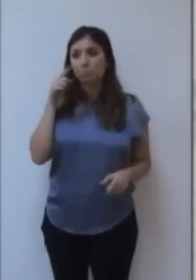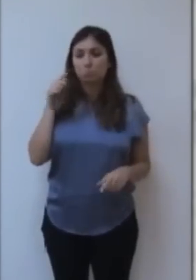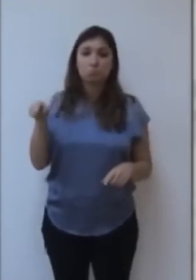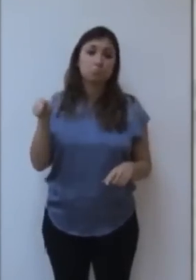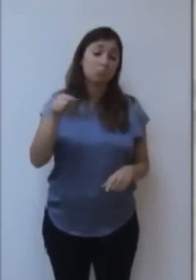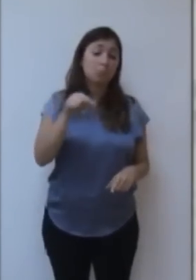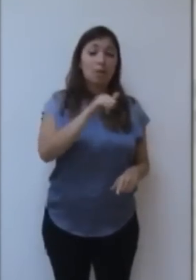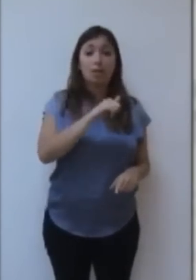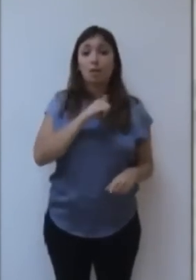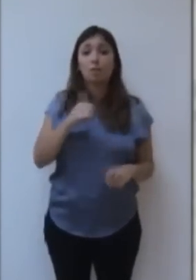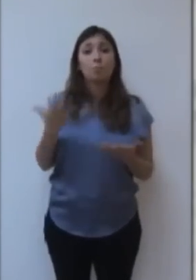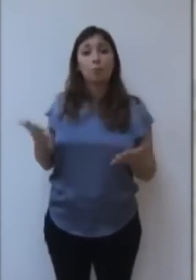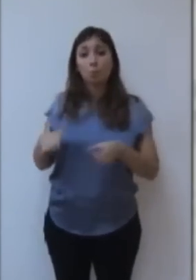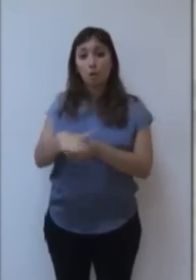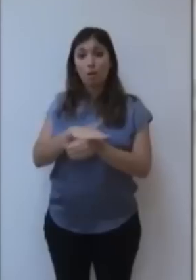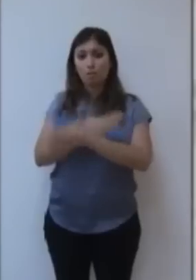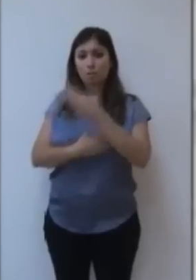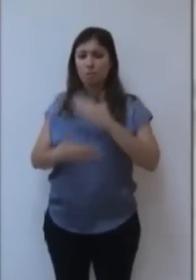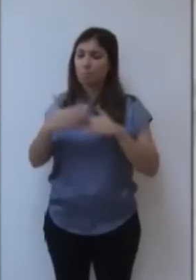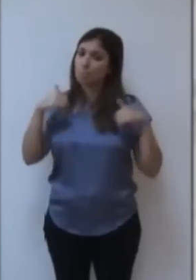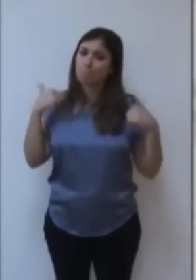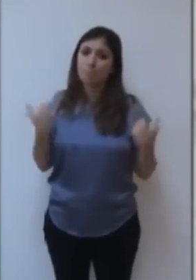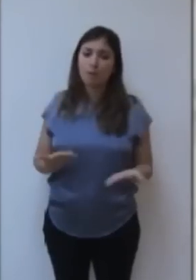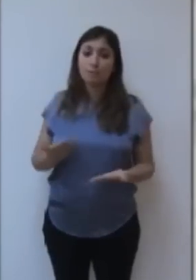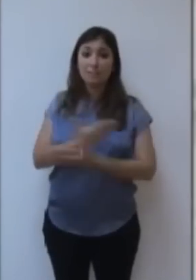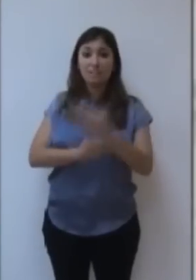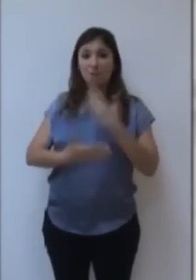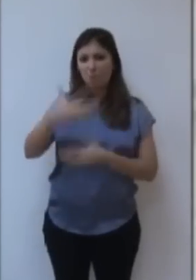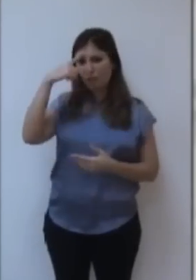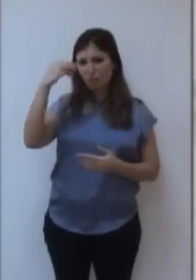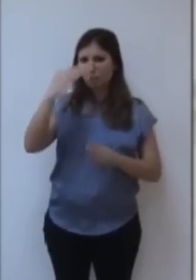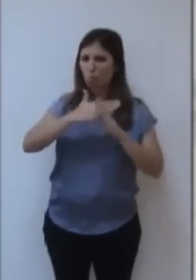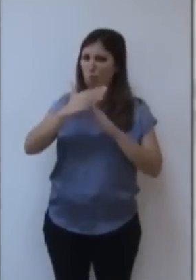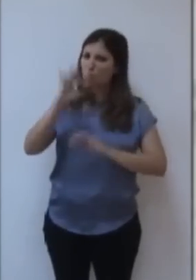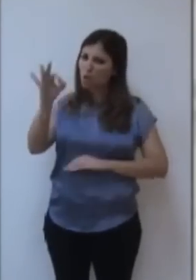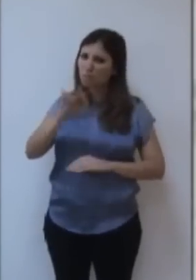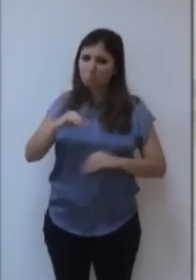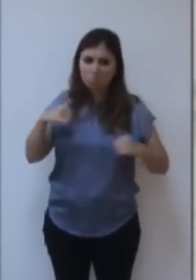global, pero en el mundo de discapacidad más, y en el mundo de discapacidad intelectual parece que todavía más. Entonces, bueno, pues